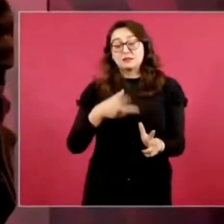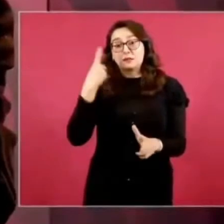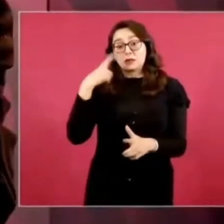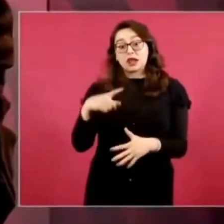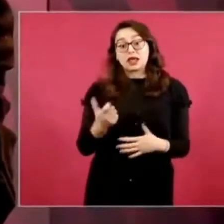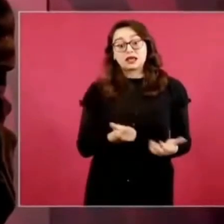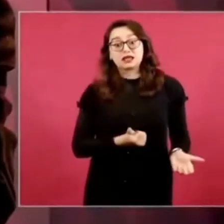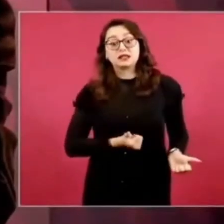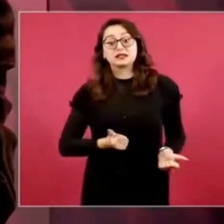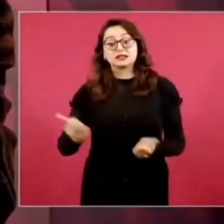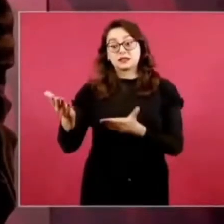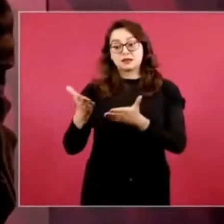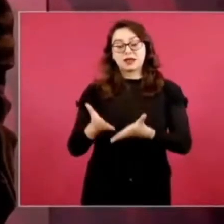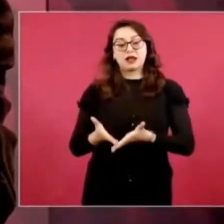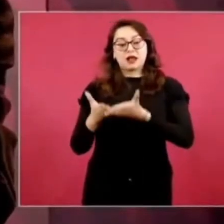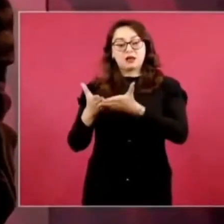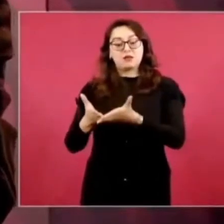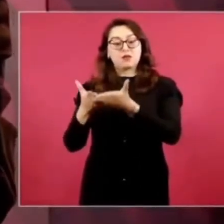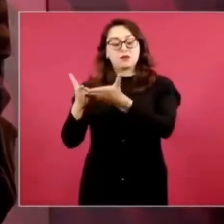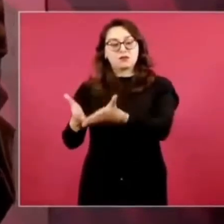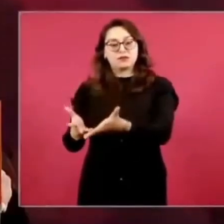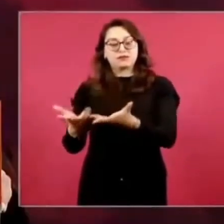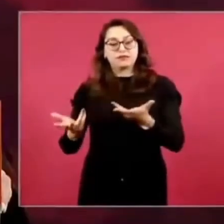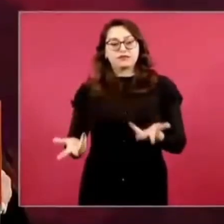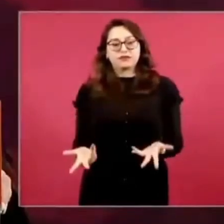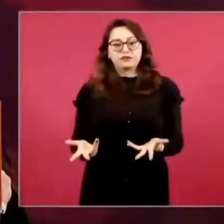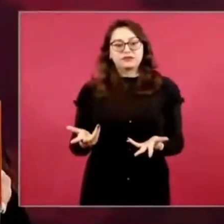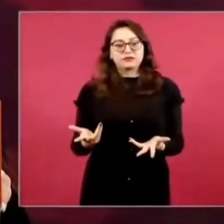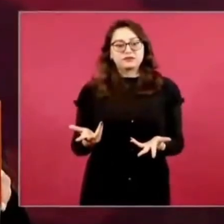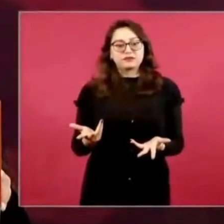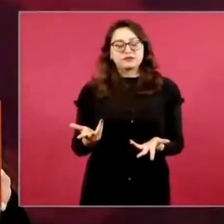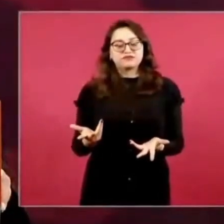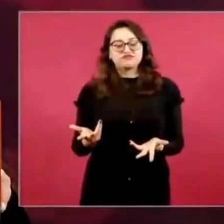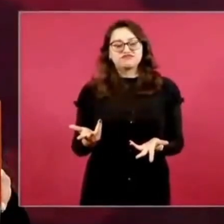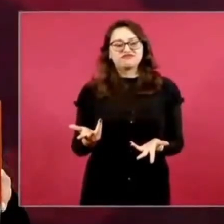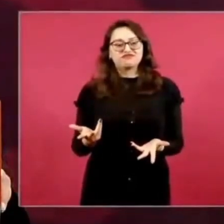para llevar a los puertos, y las empresas